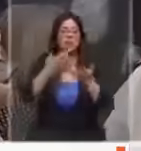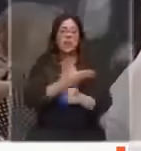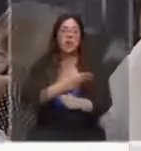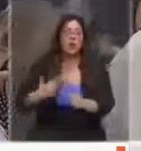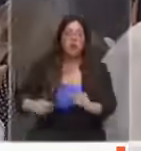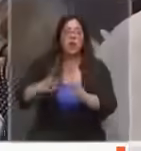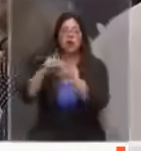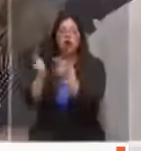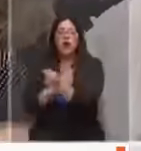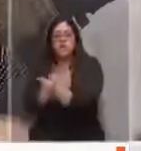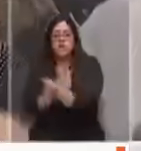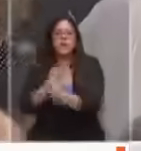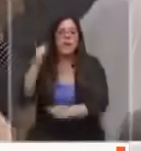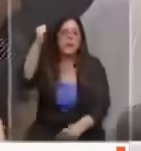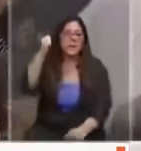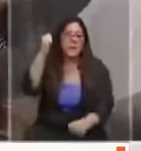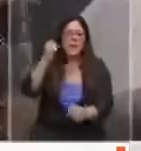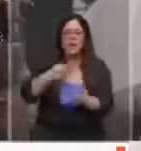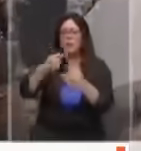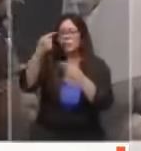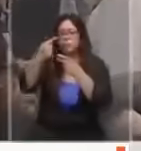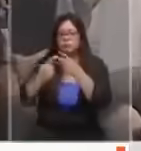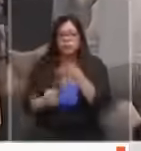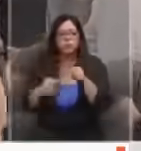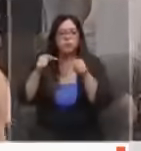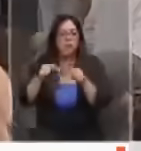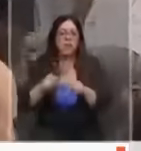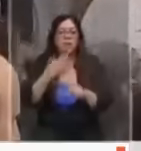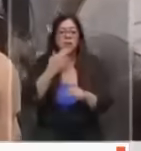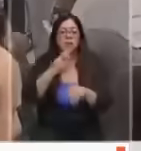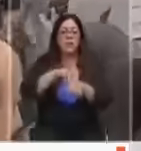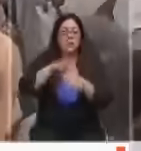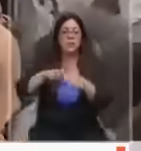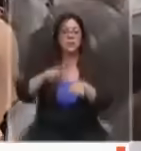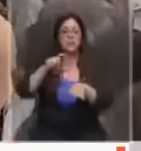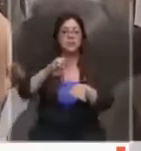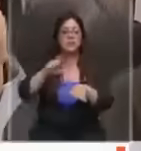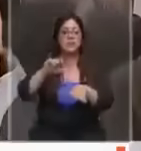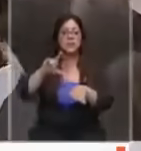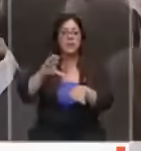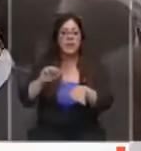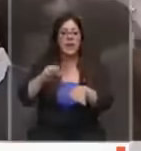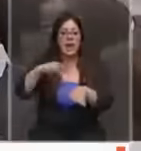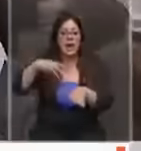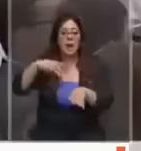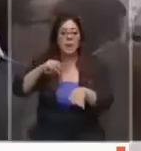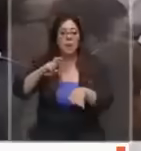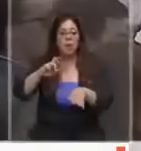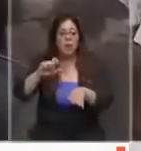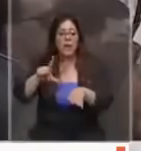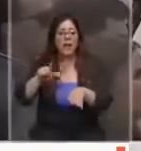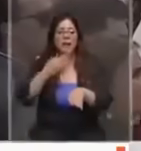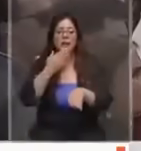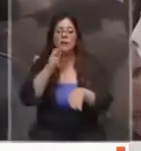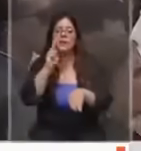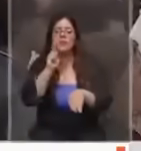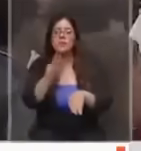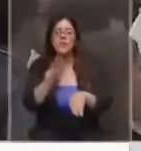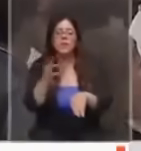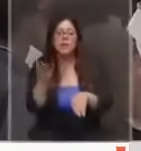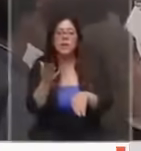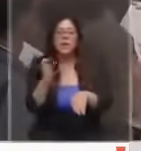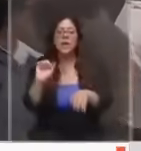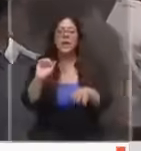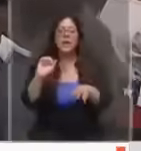familia Piñera también. Mucho movimiento acá. Cecilia Morel se baja, Fernando Huerta por allá, si no me equivoco. Se baja la ex